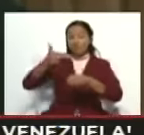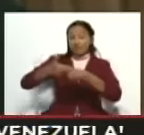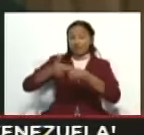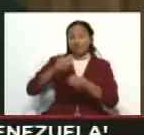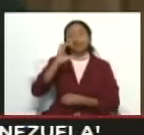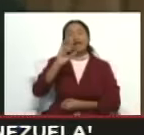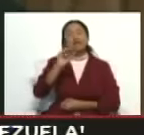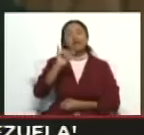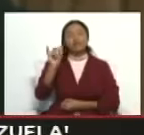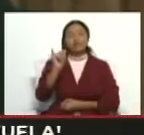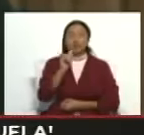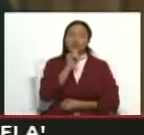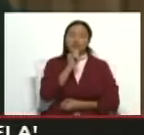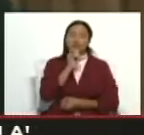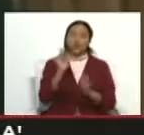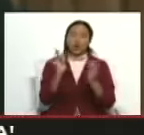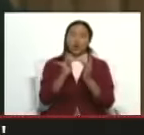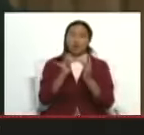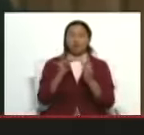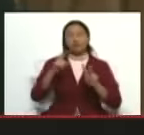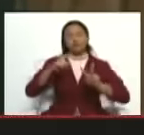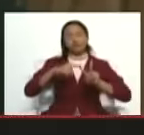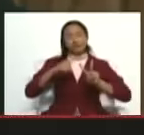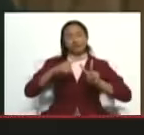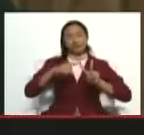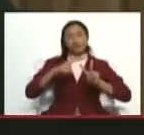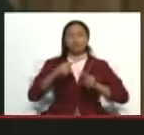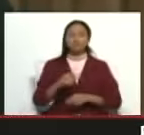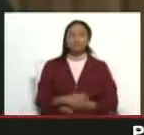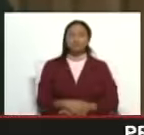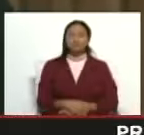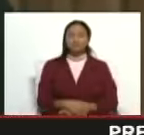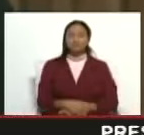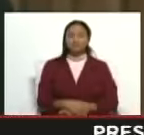Con esta información, yo retorno al contacto a los estudios de Venezolana de Televisión. Adelante.